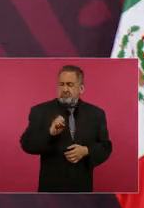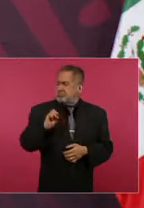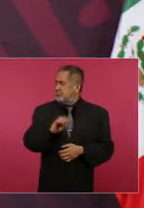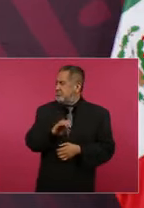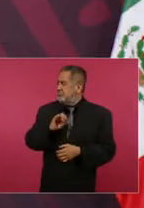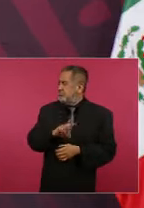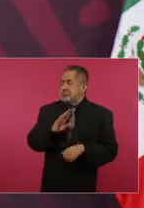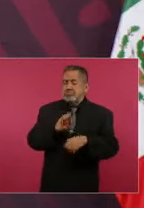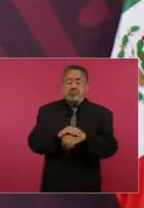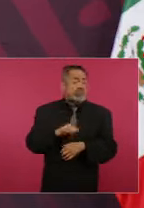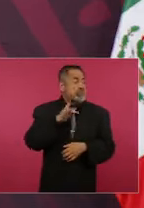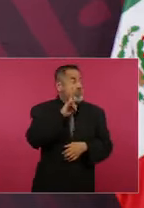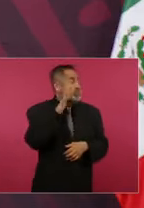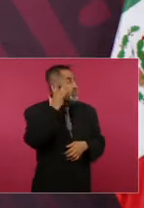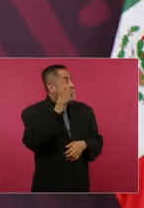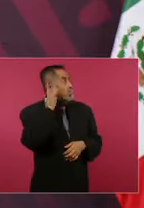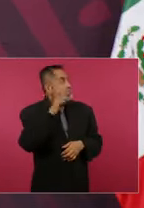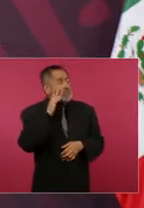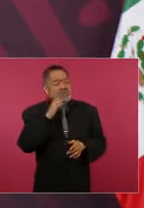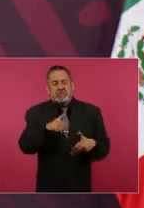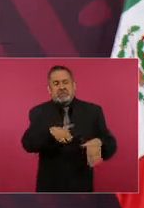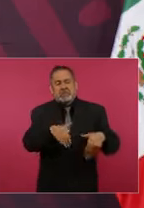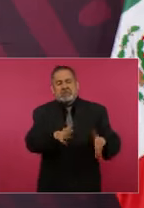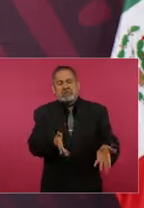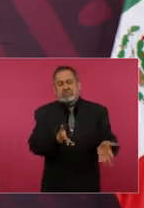se hicieron de la vista gorda.